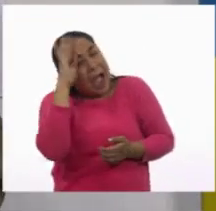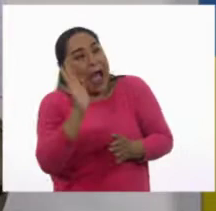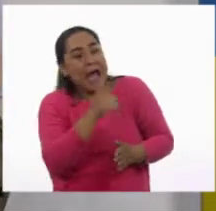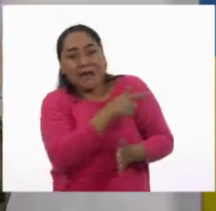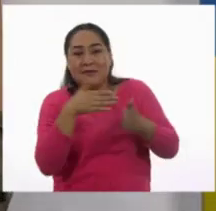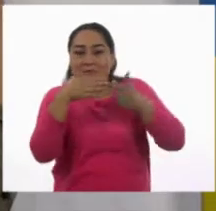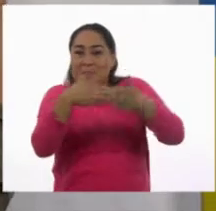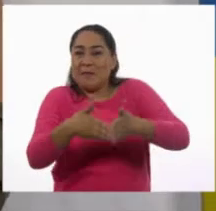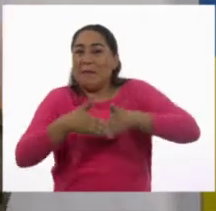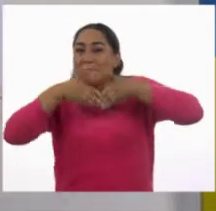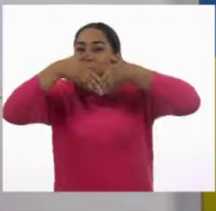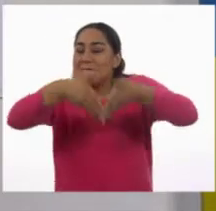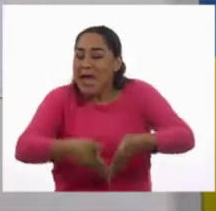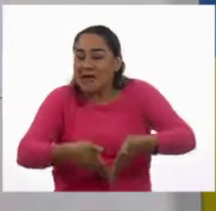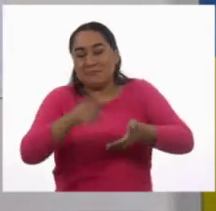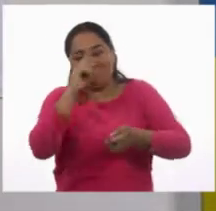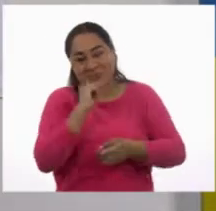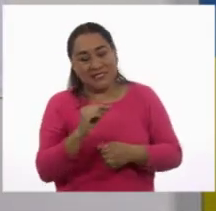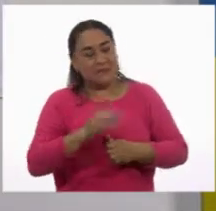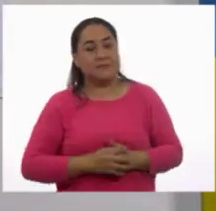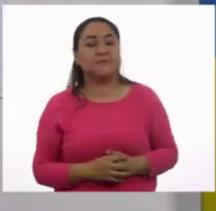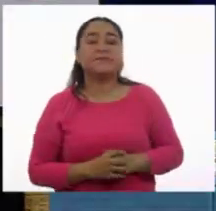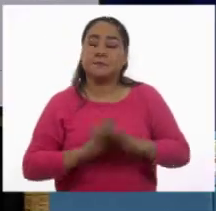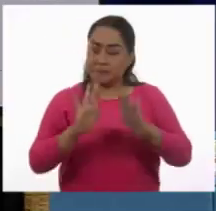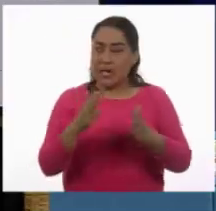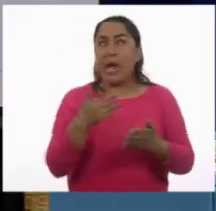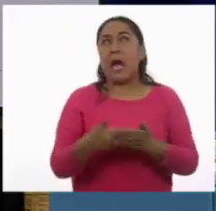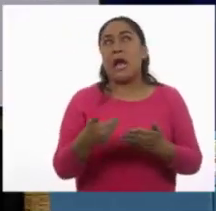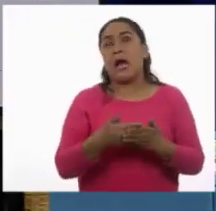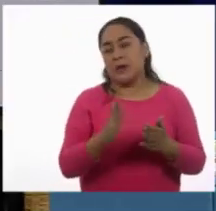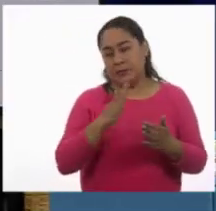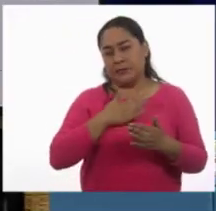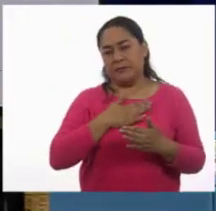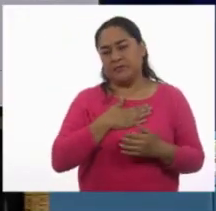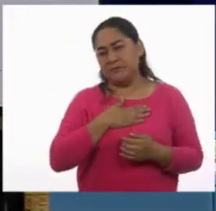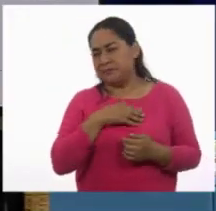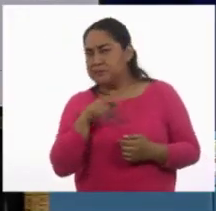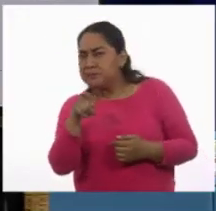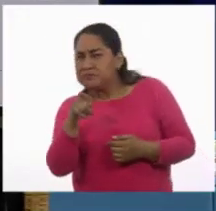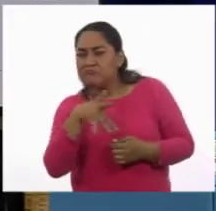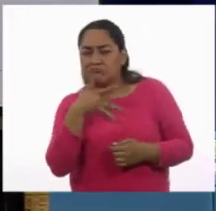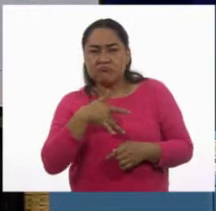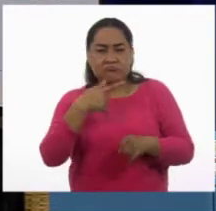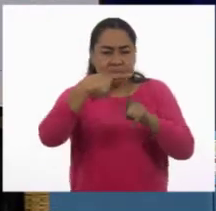hundir. A ver, veamos si tú tienes en el